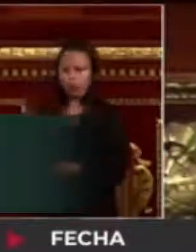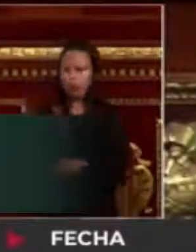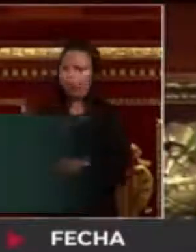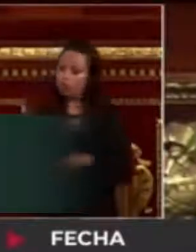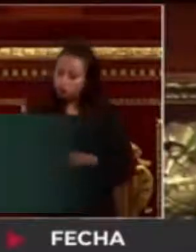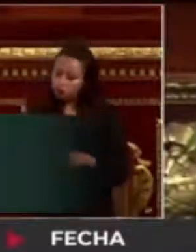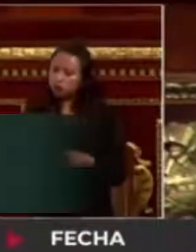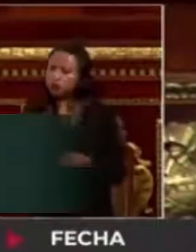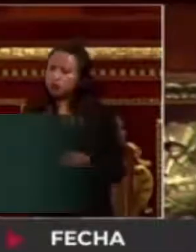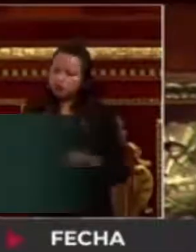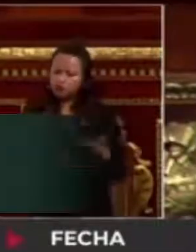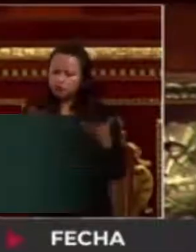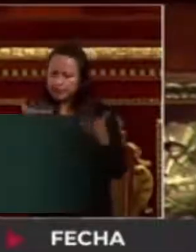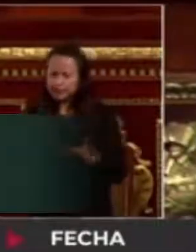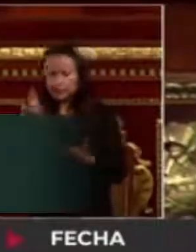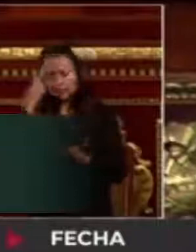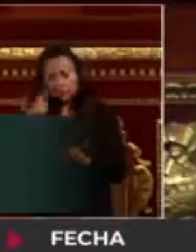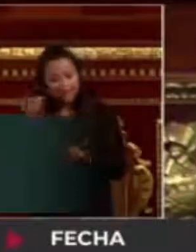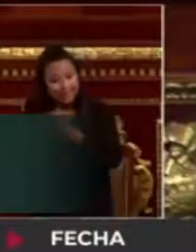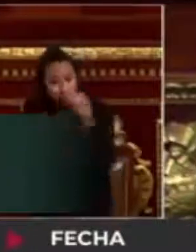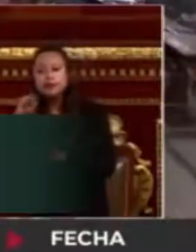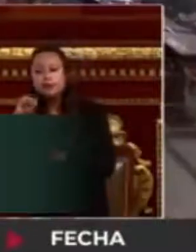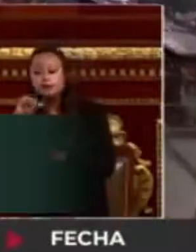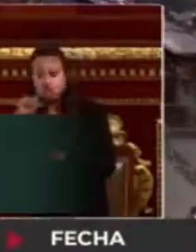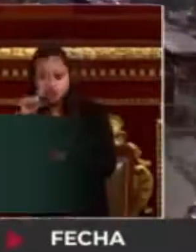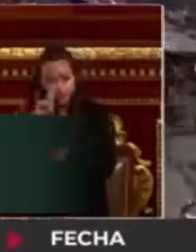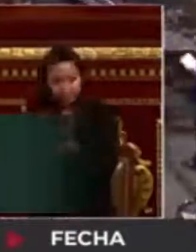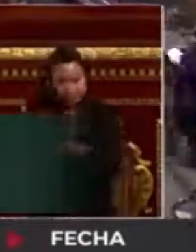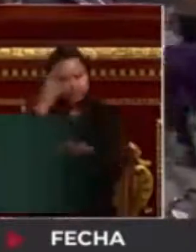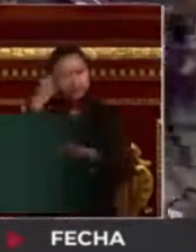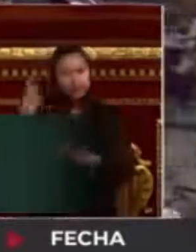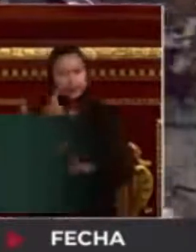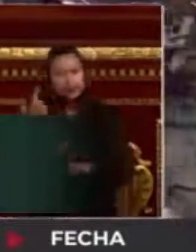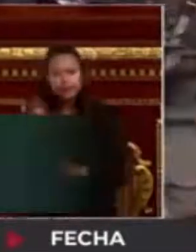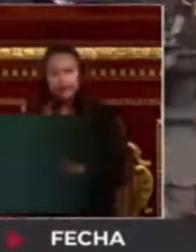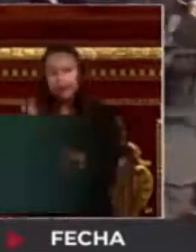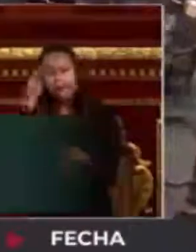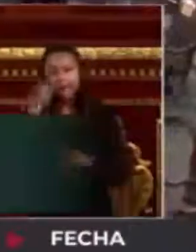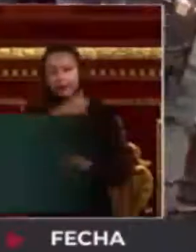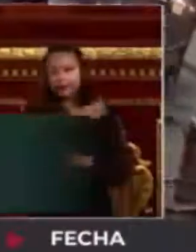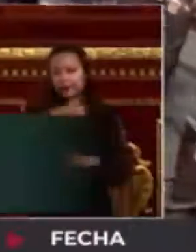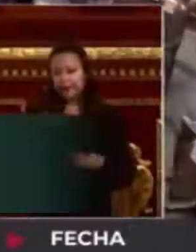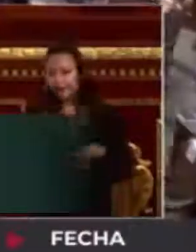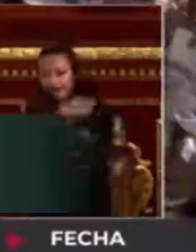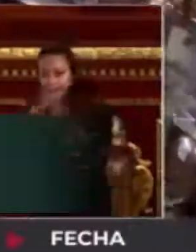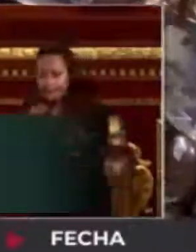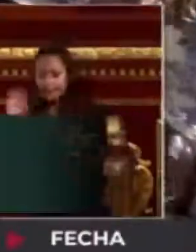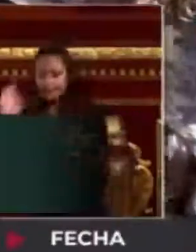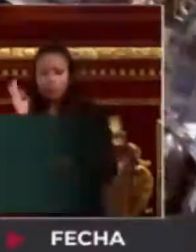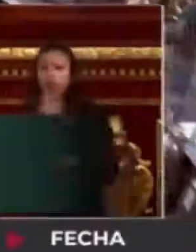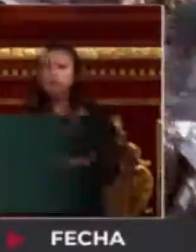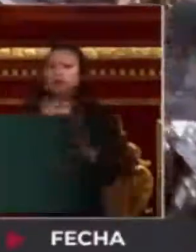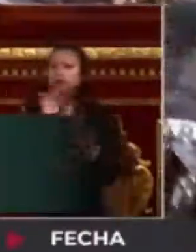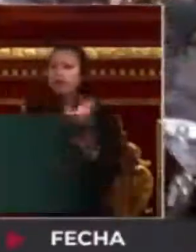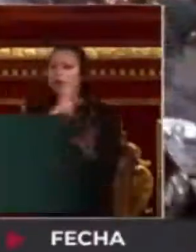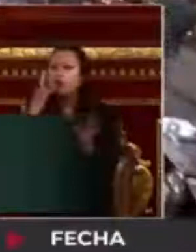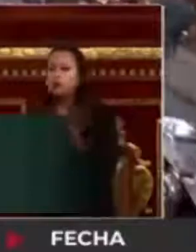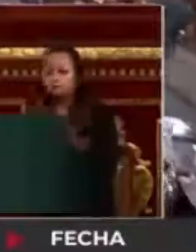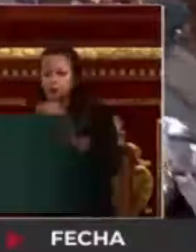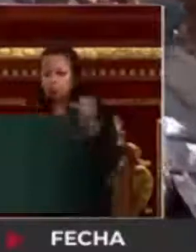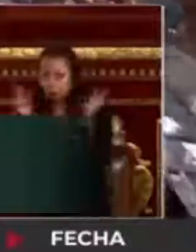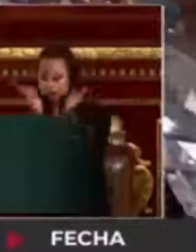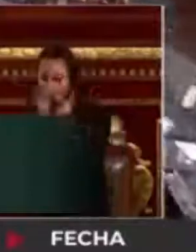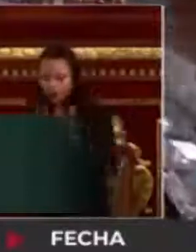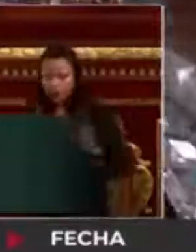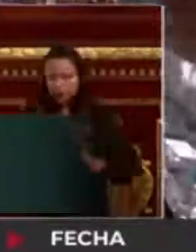contraídos en la materia. La reforma prevé agravantes cuando la tortura se aplique a niñas, niños o adolescentes, mujeres gestantes, personas de la